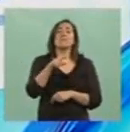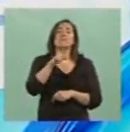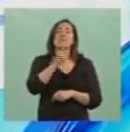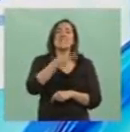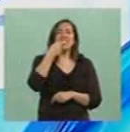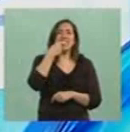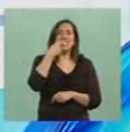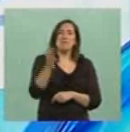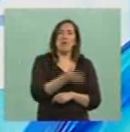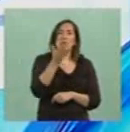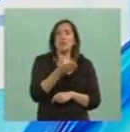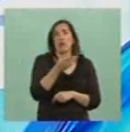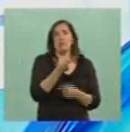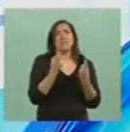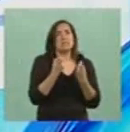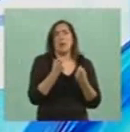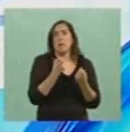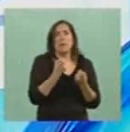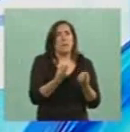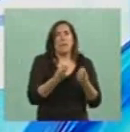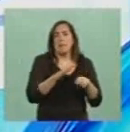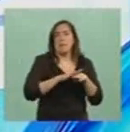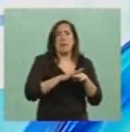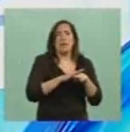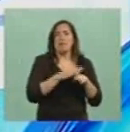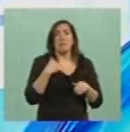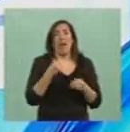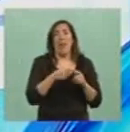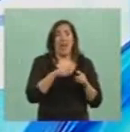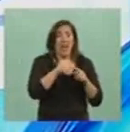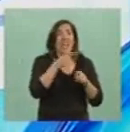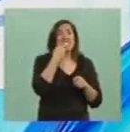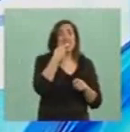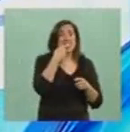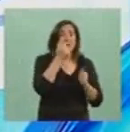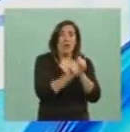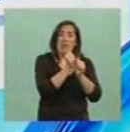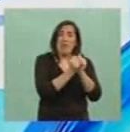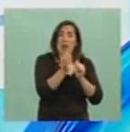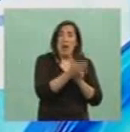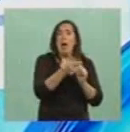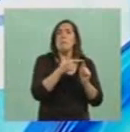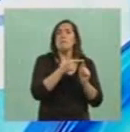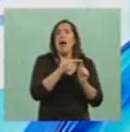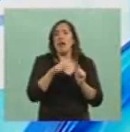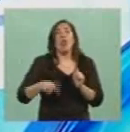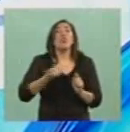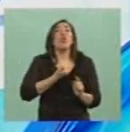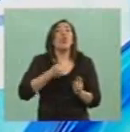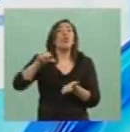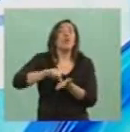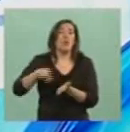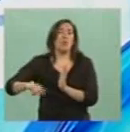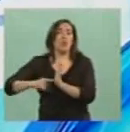siderúrgica, insumo básico, difundido y necesario para todas las actividades, se hace aquí en Buenos Aires. Y